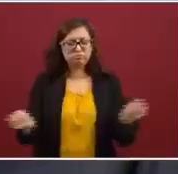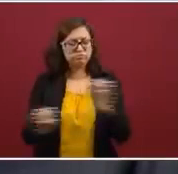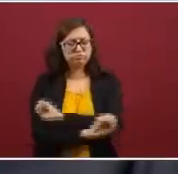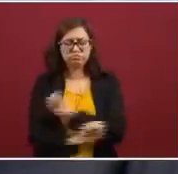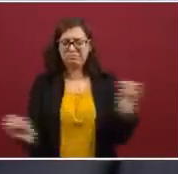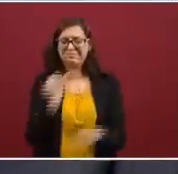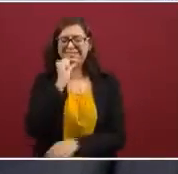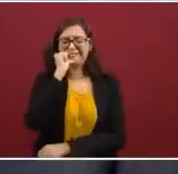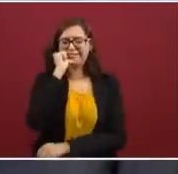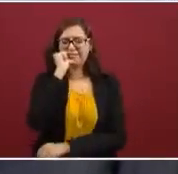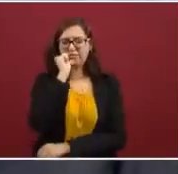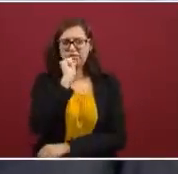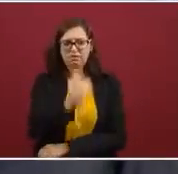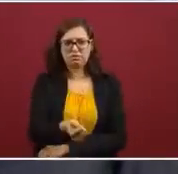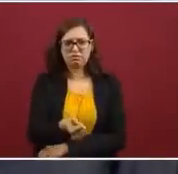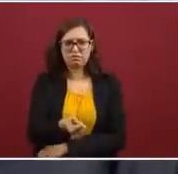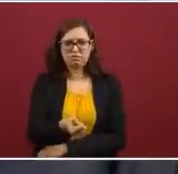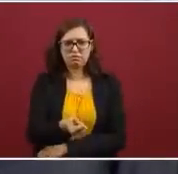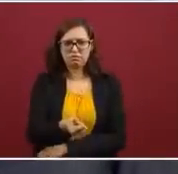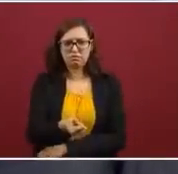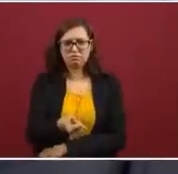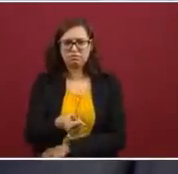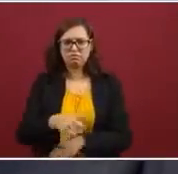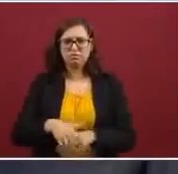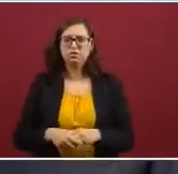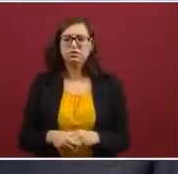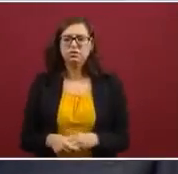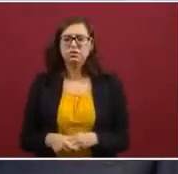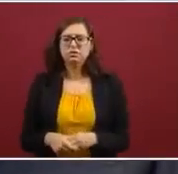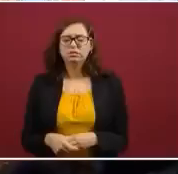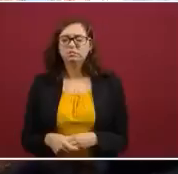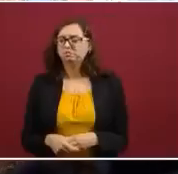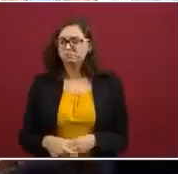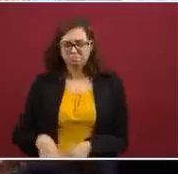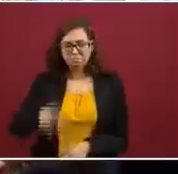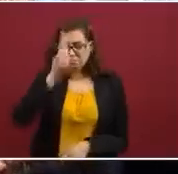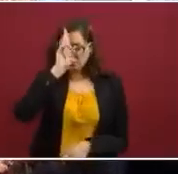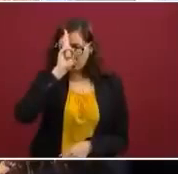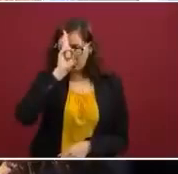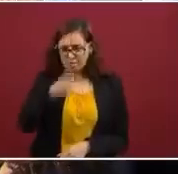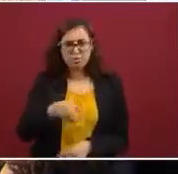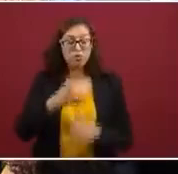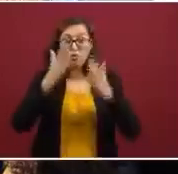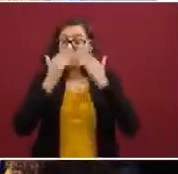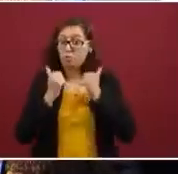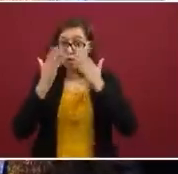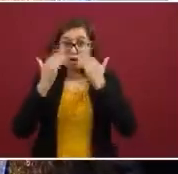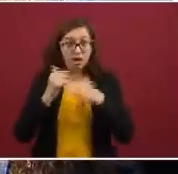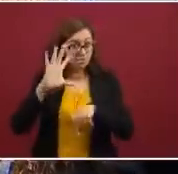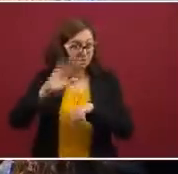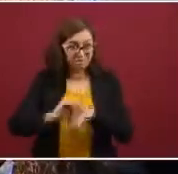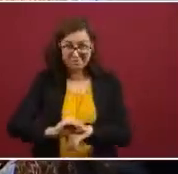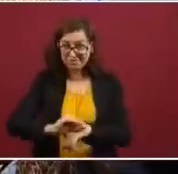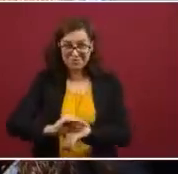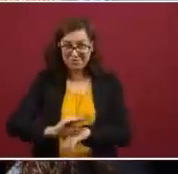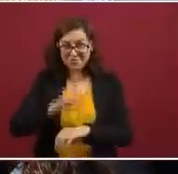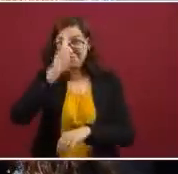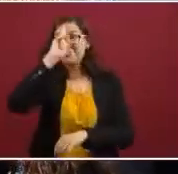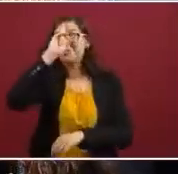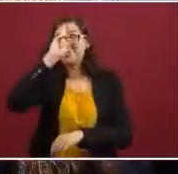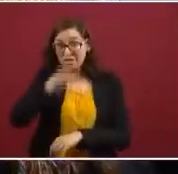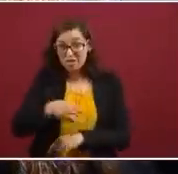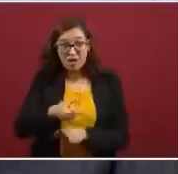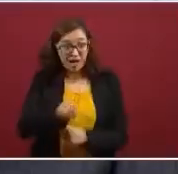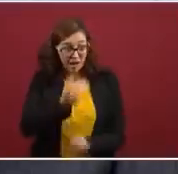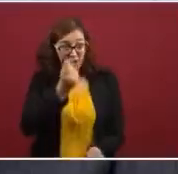No está permitido, está prohibido, y el que lo